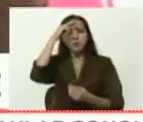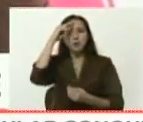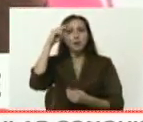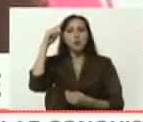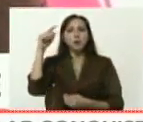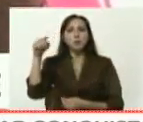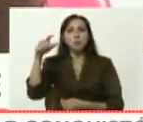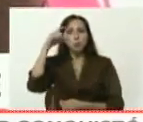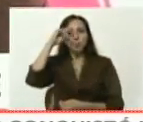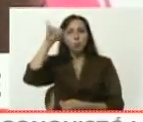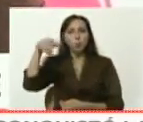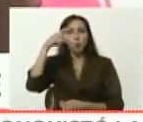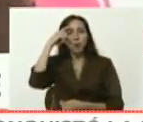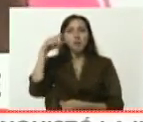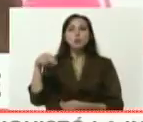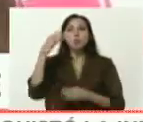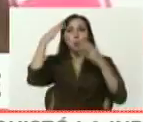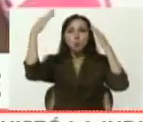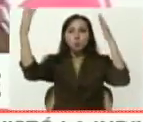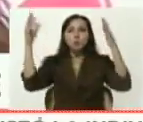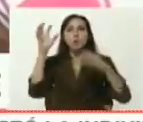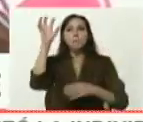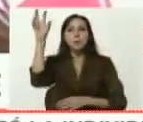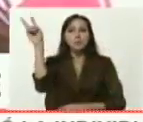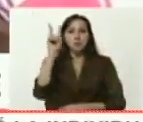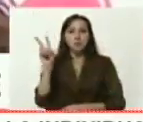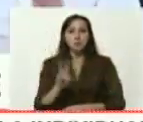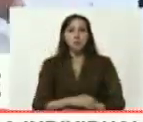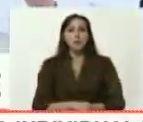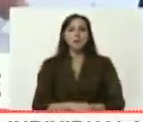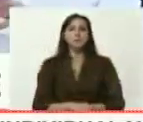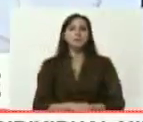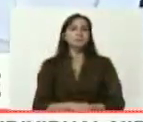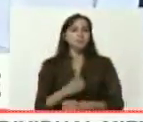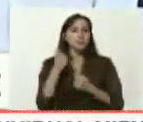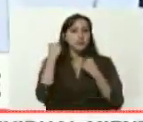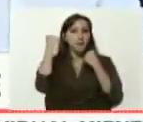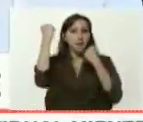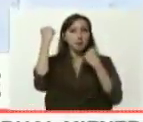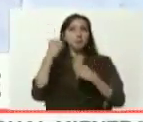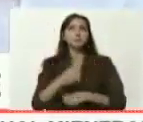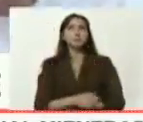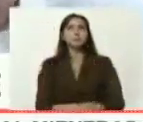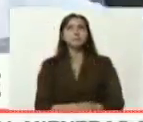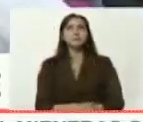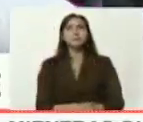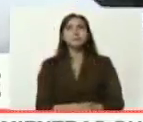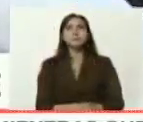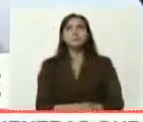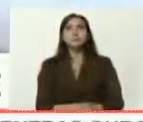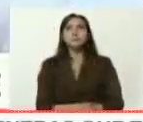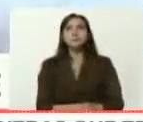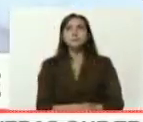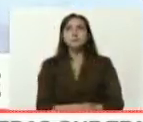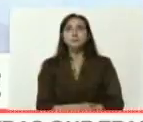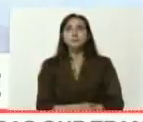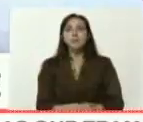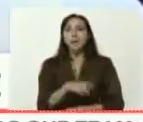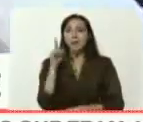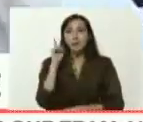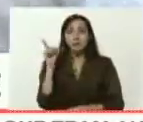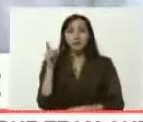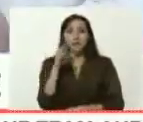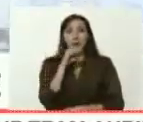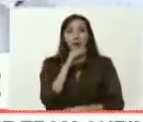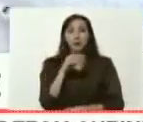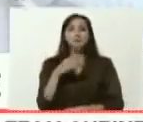soñaste. Venceremos por la patria. Bien, escuchamos palabras entonces del mayor general Suárez Chovio, jefe del